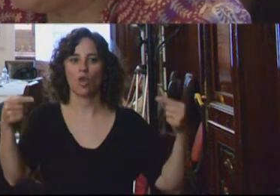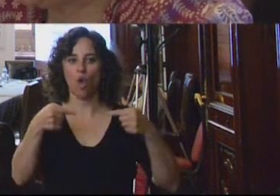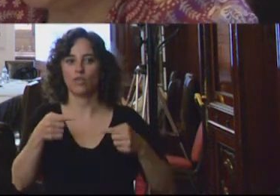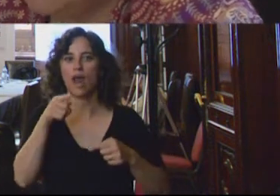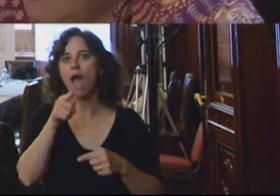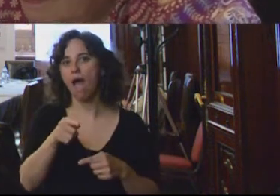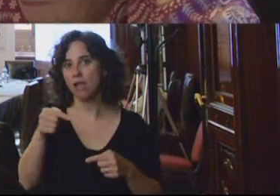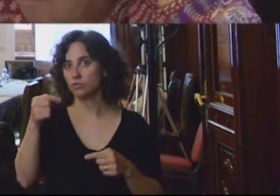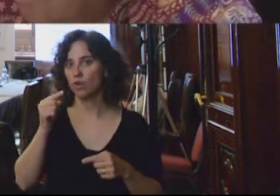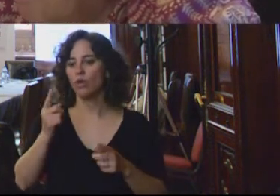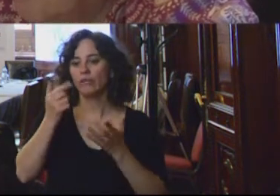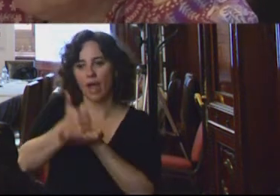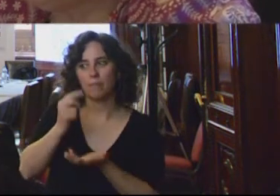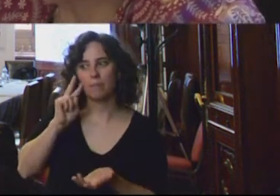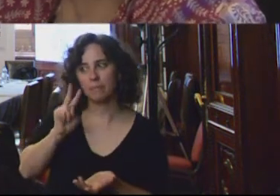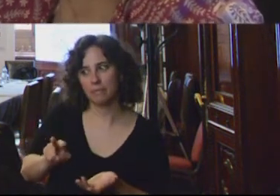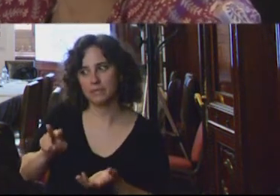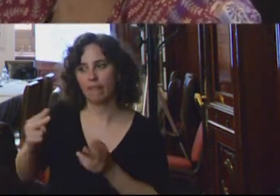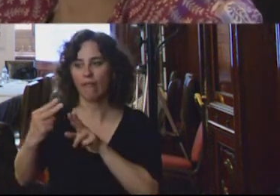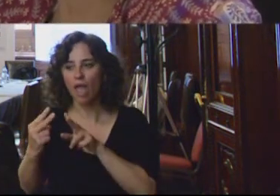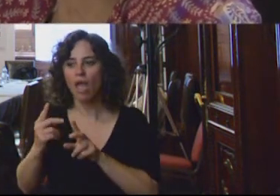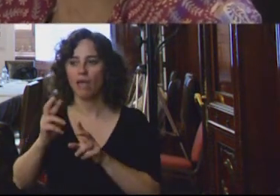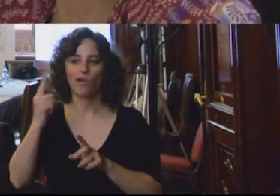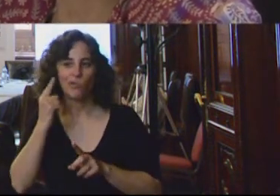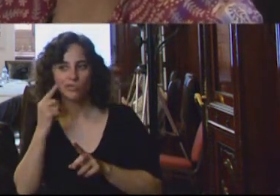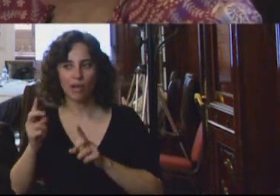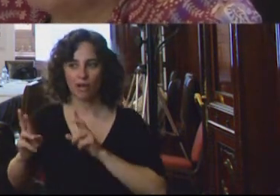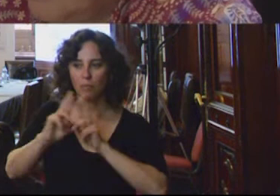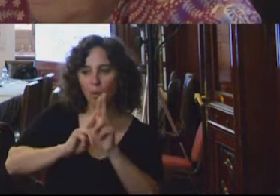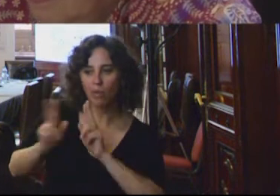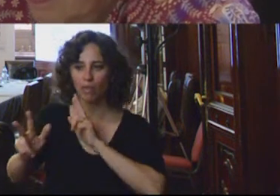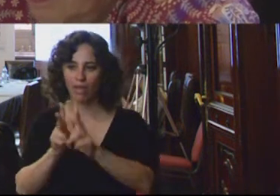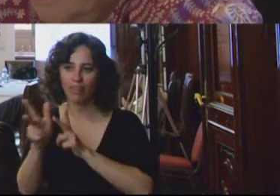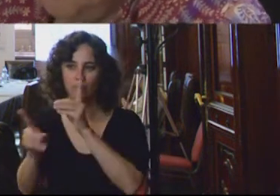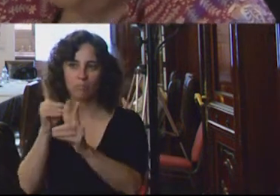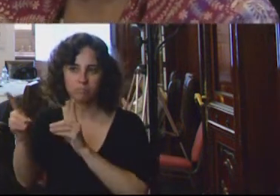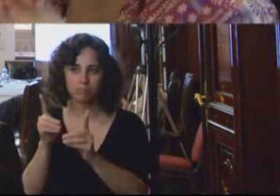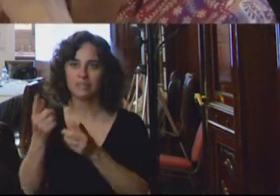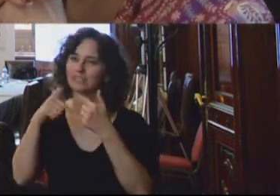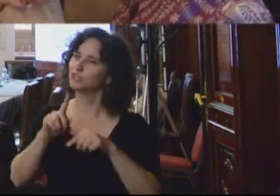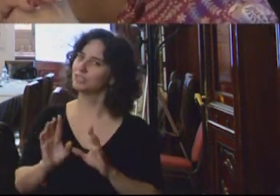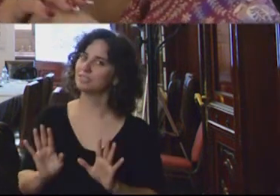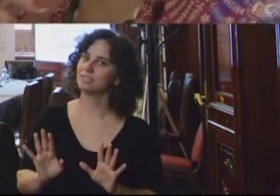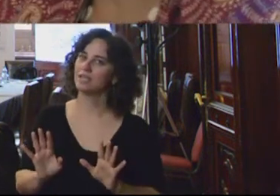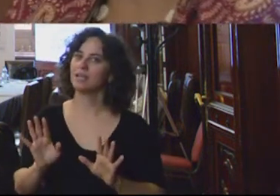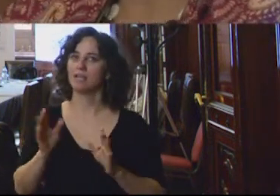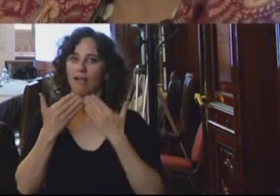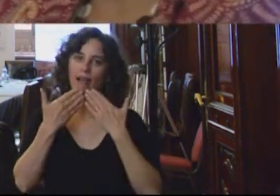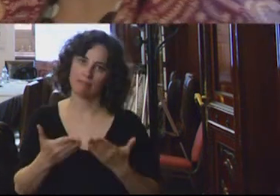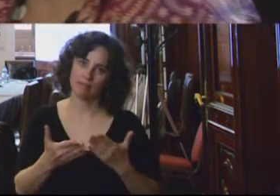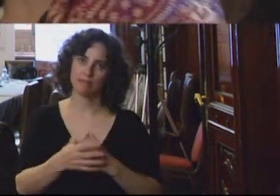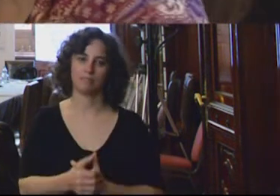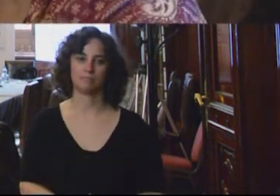presentes, escuchan, contestan, es una oportunidad de ejercicio del contradictorio, ¿no? Gracias,